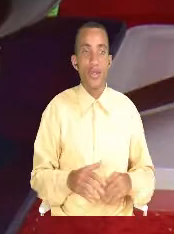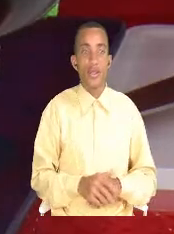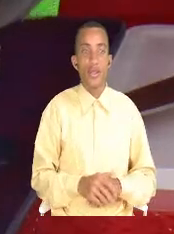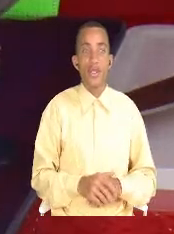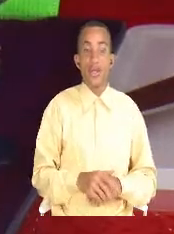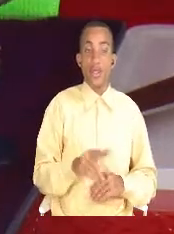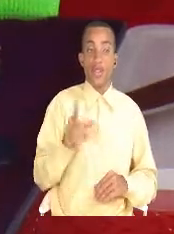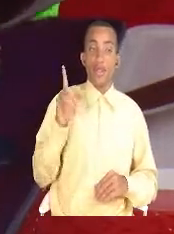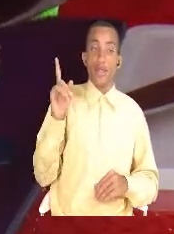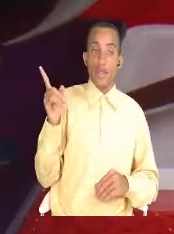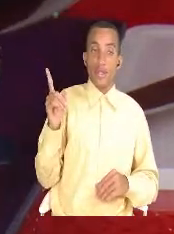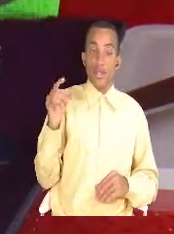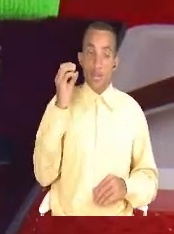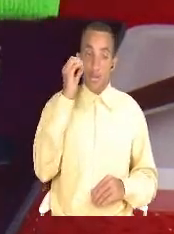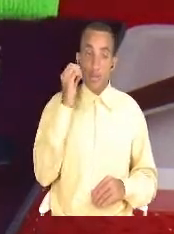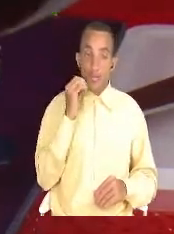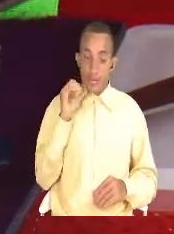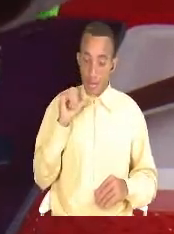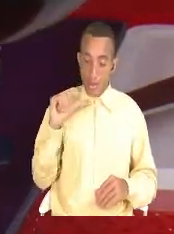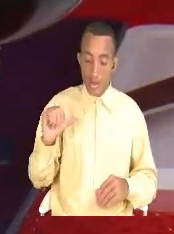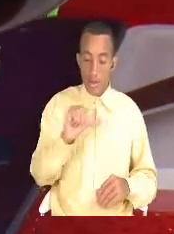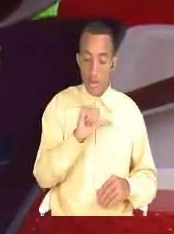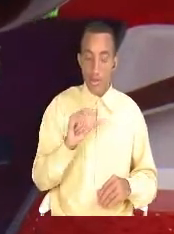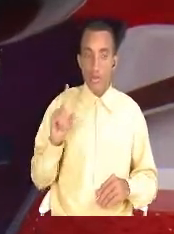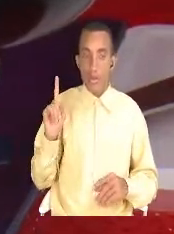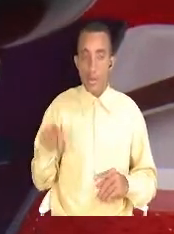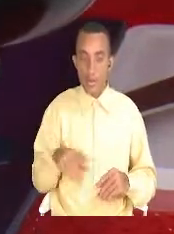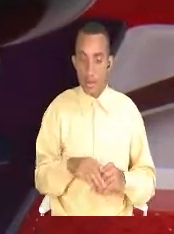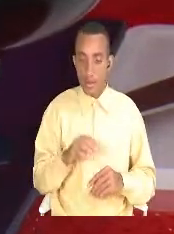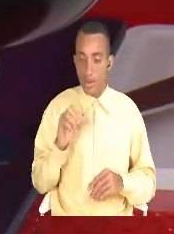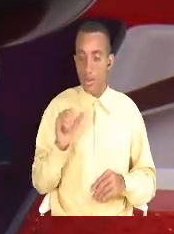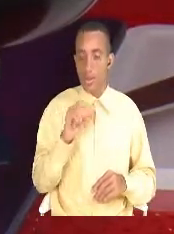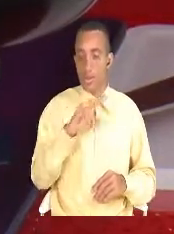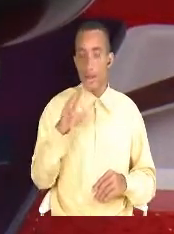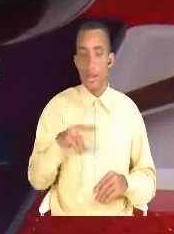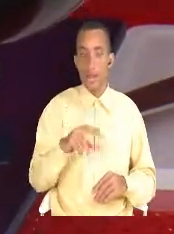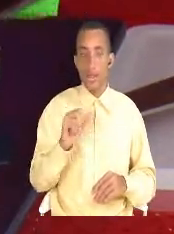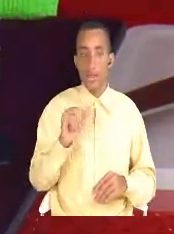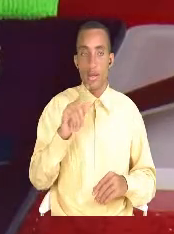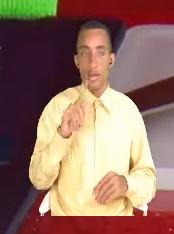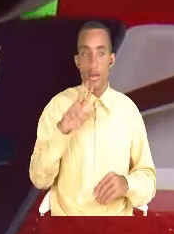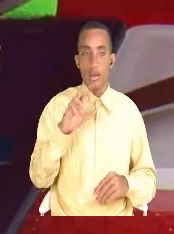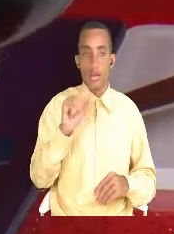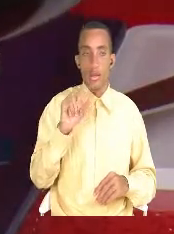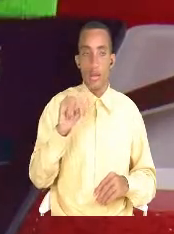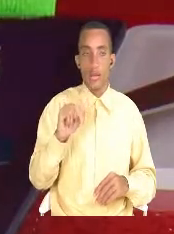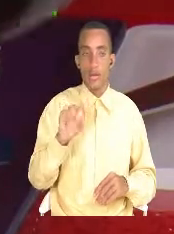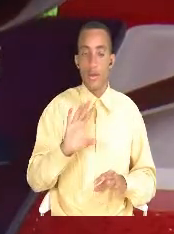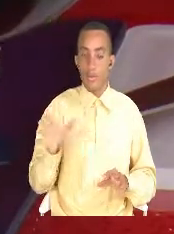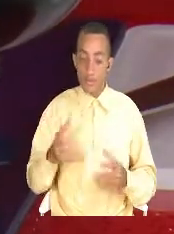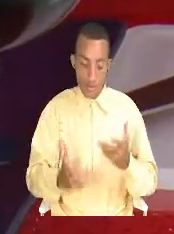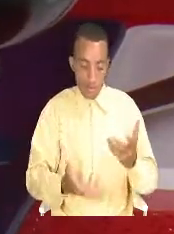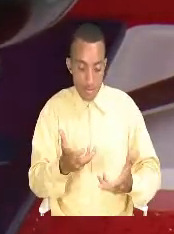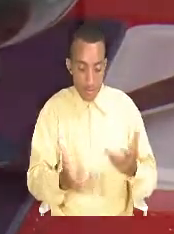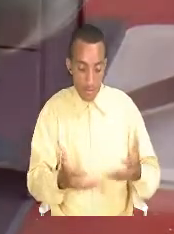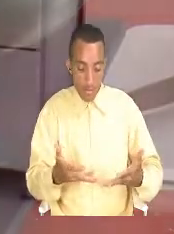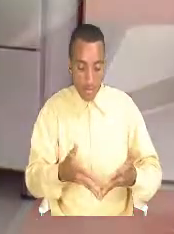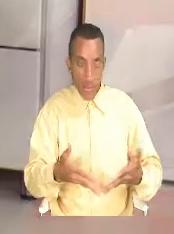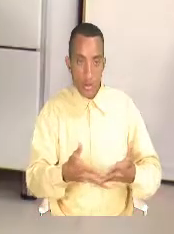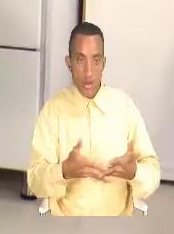de casa, en sus casas, encuentran el azafrán, que es el que utilizan para hacer los arroces en casa o para las fiestas.